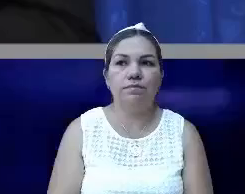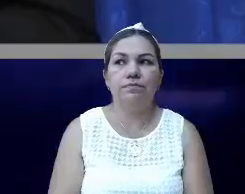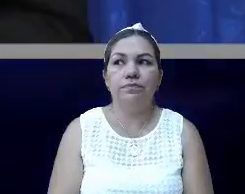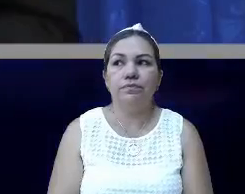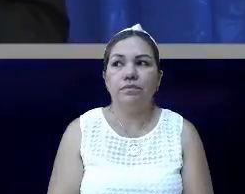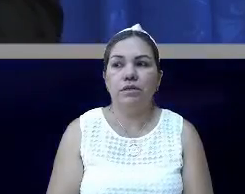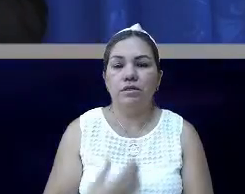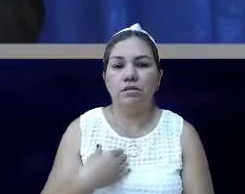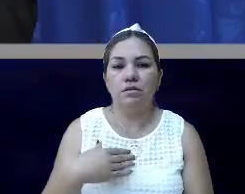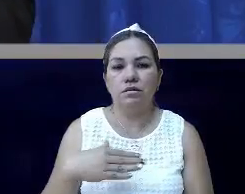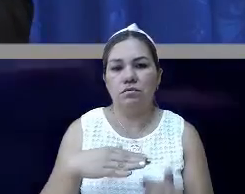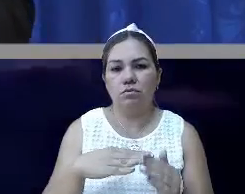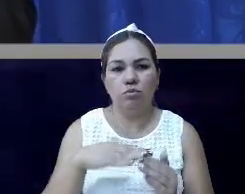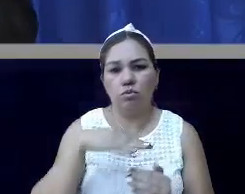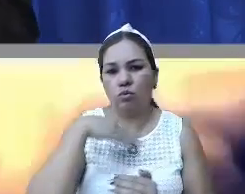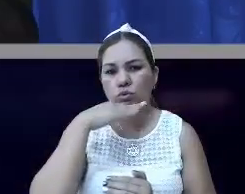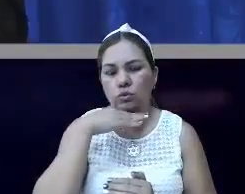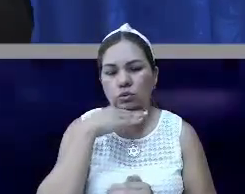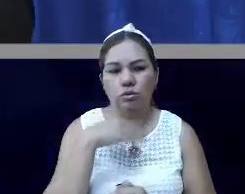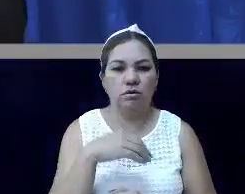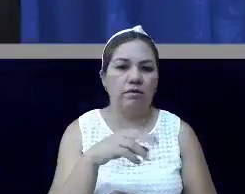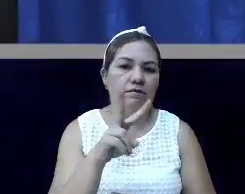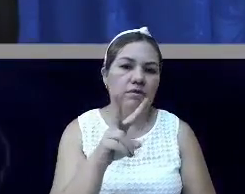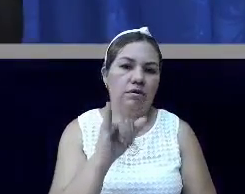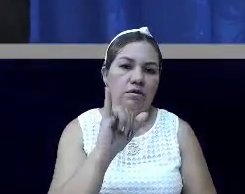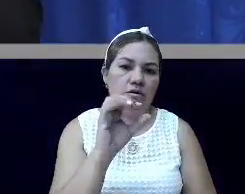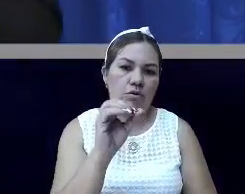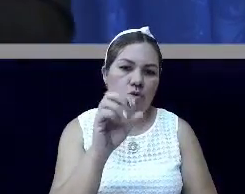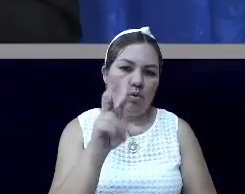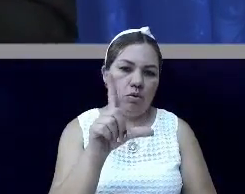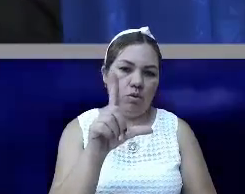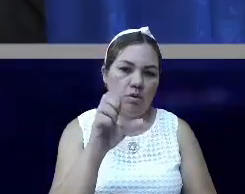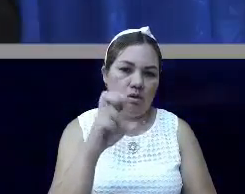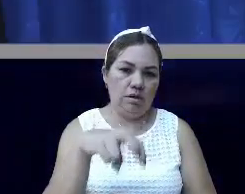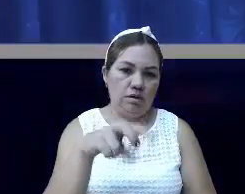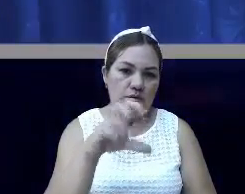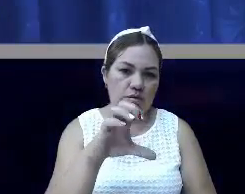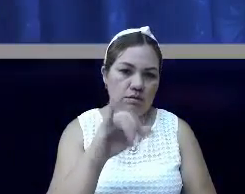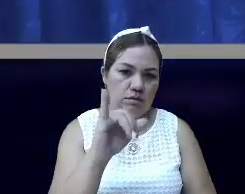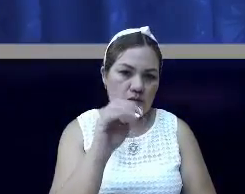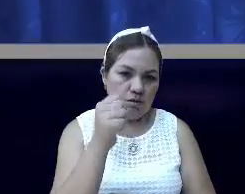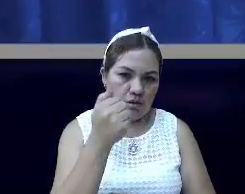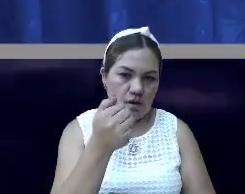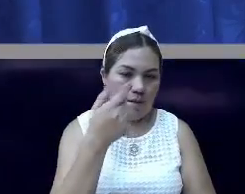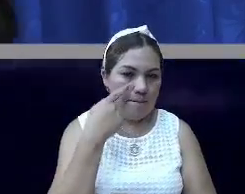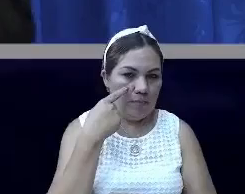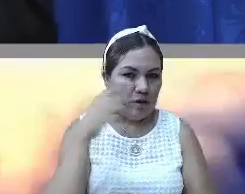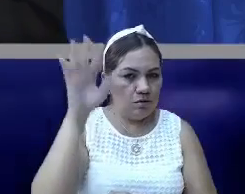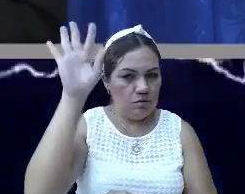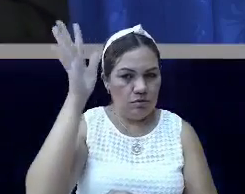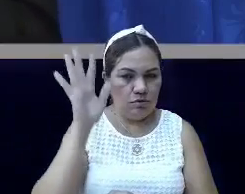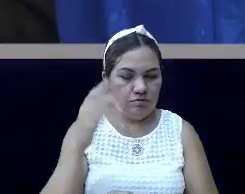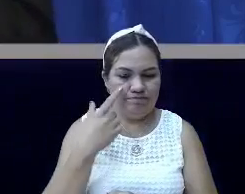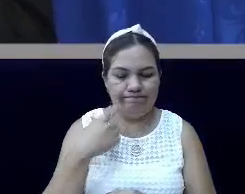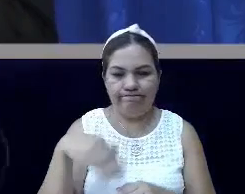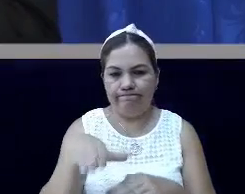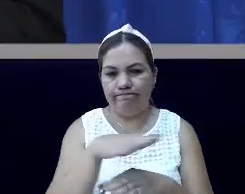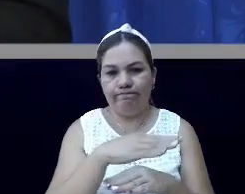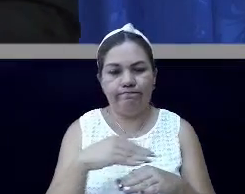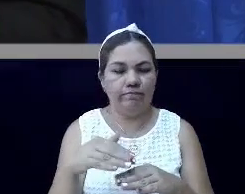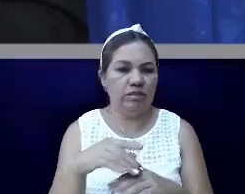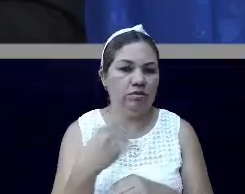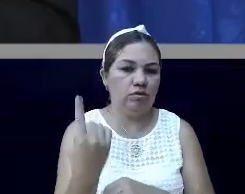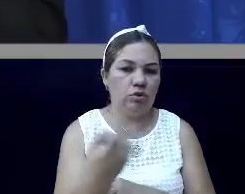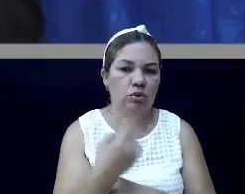tierra llena de violencia. Y miró Dios la tierra, y he aquí que estaba corrompida, porque